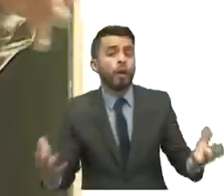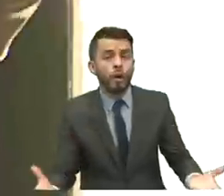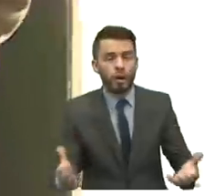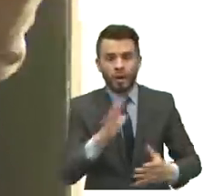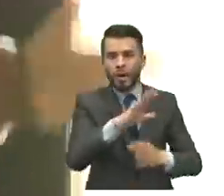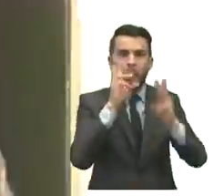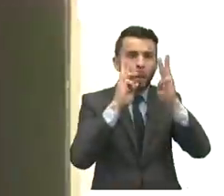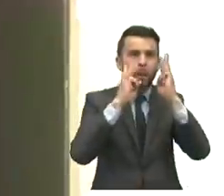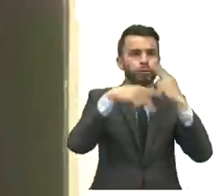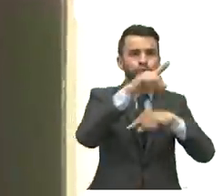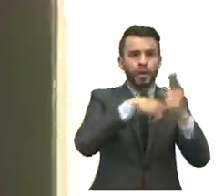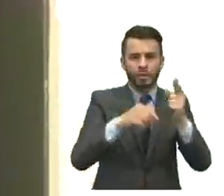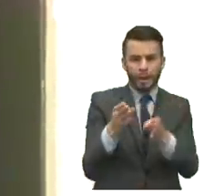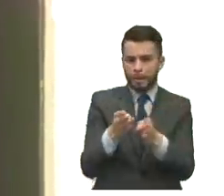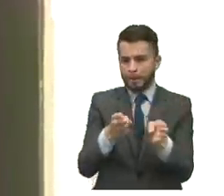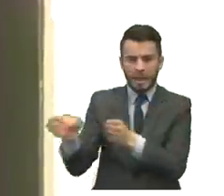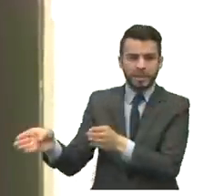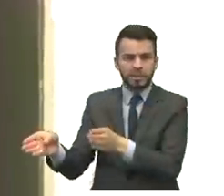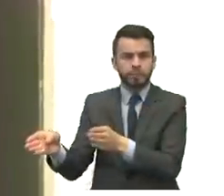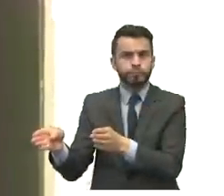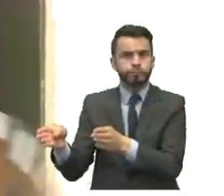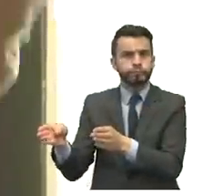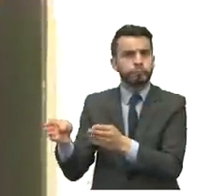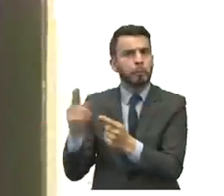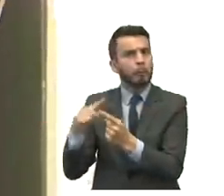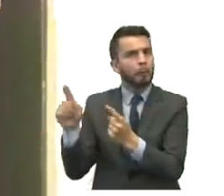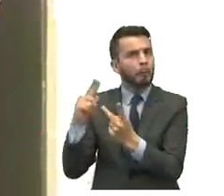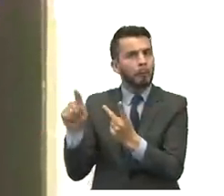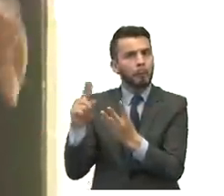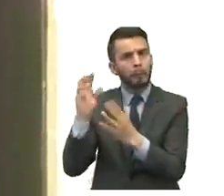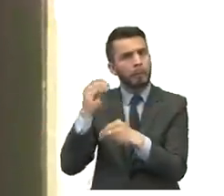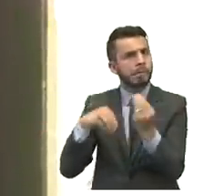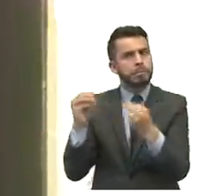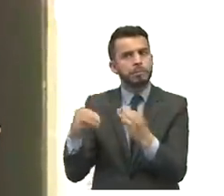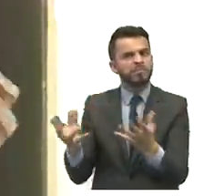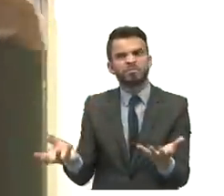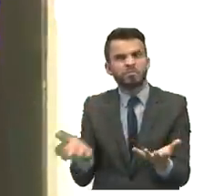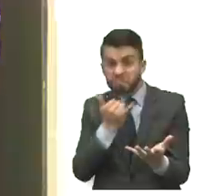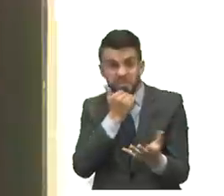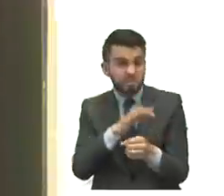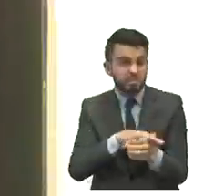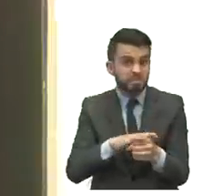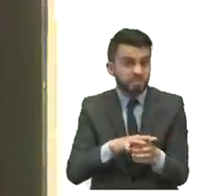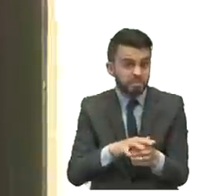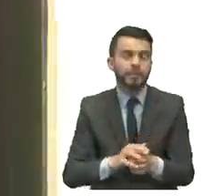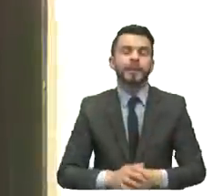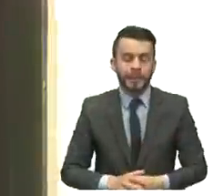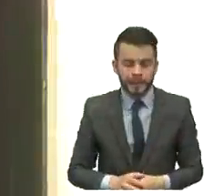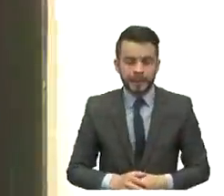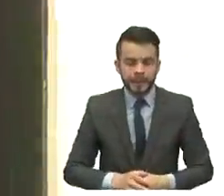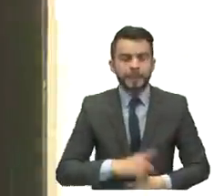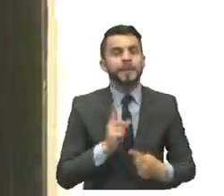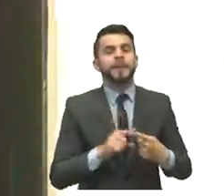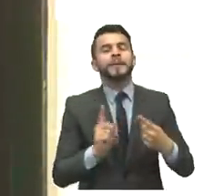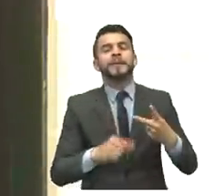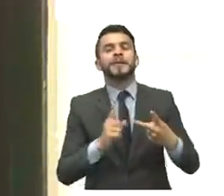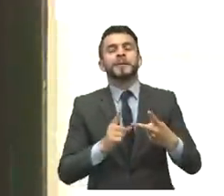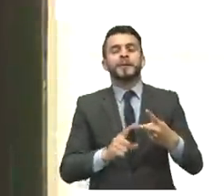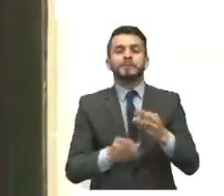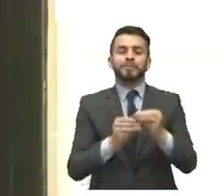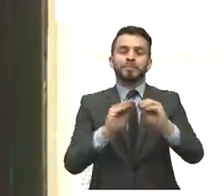museo. Simplemente no se llegó a ninguno de esos acuerdos. Esa es mi primera pregunta. La segunda,